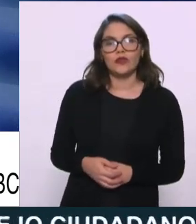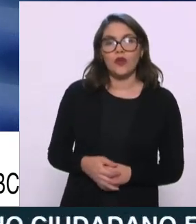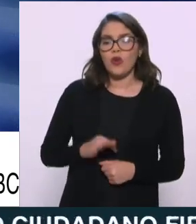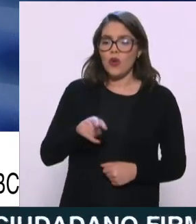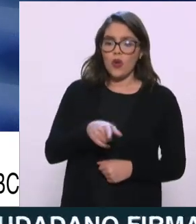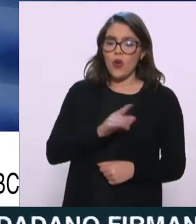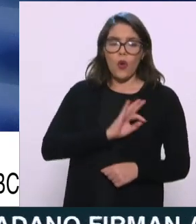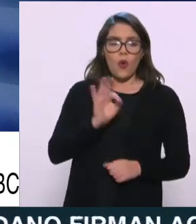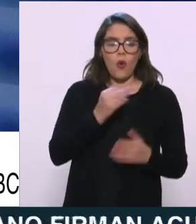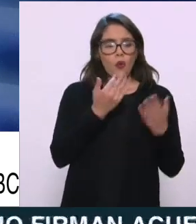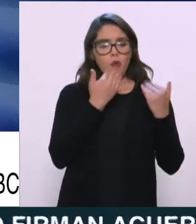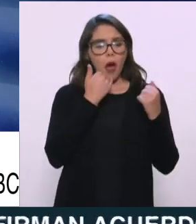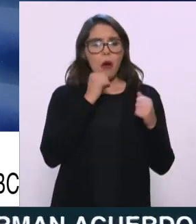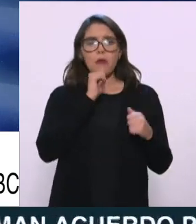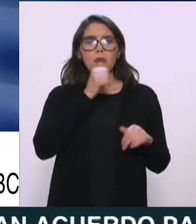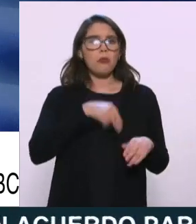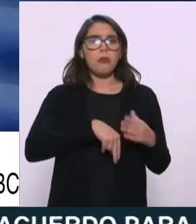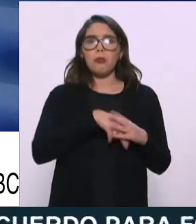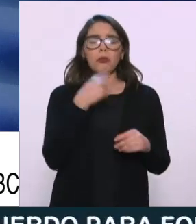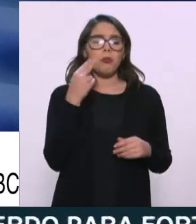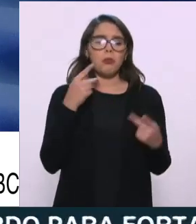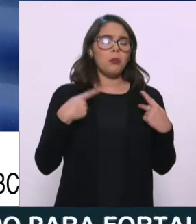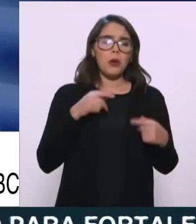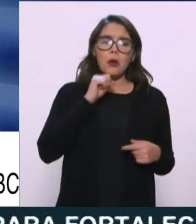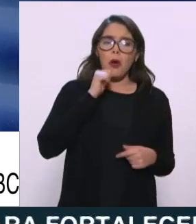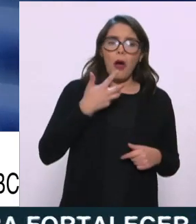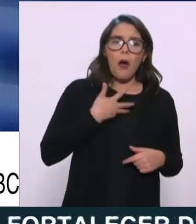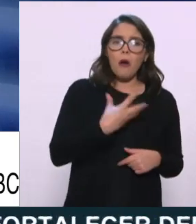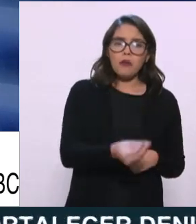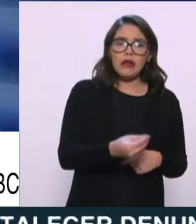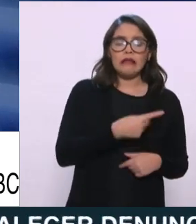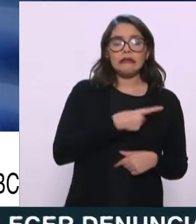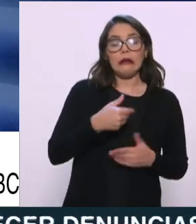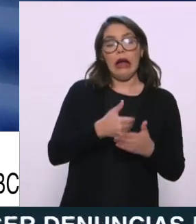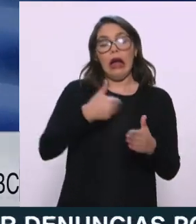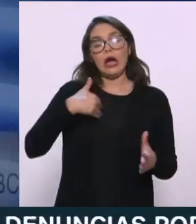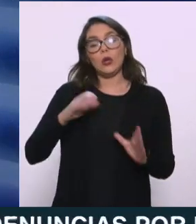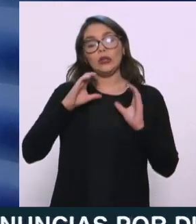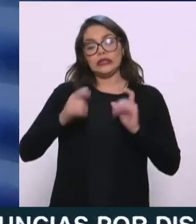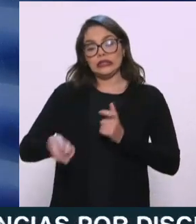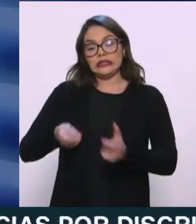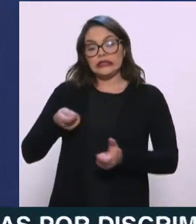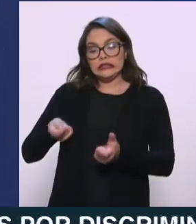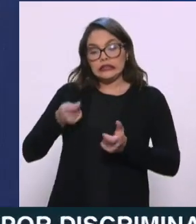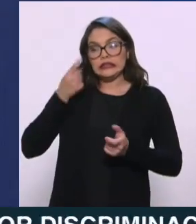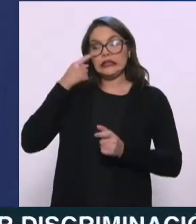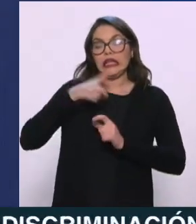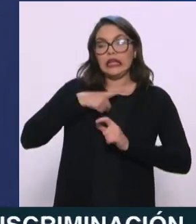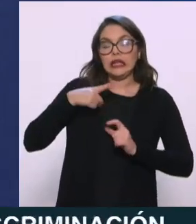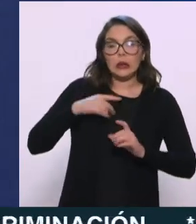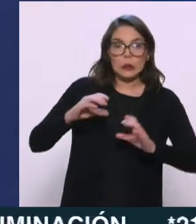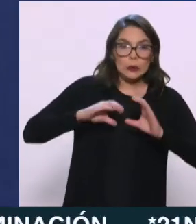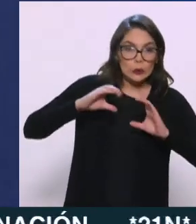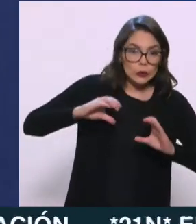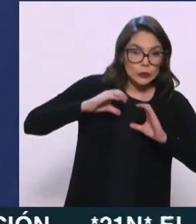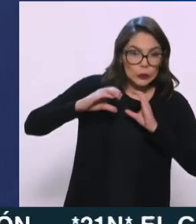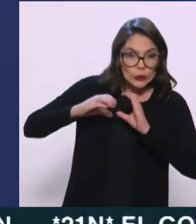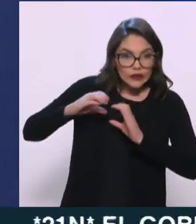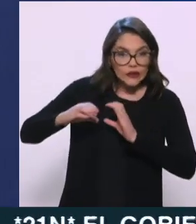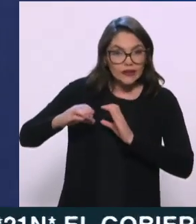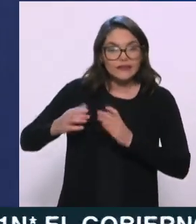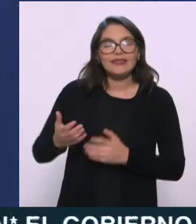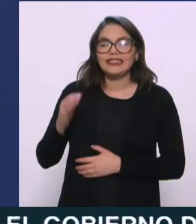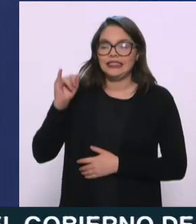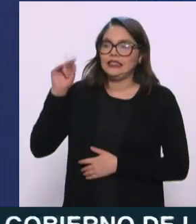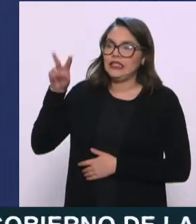preparación, y si tienen casos, pues en la mitigación de los recursos. Muy importante esto que dice, doctora, porque específicamente en el caso de México ya